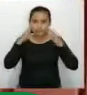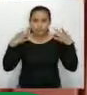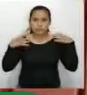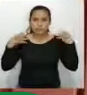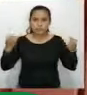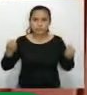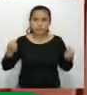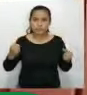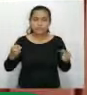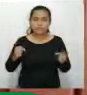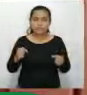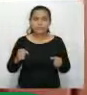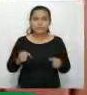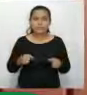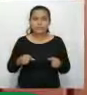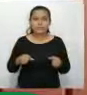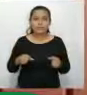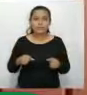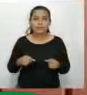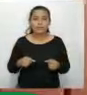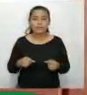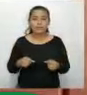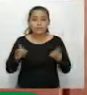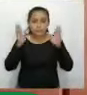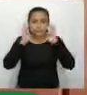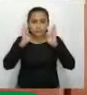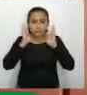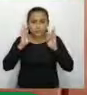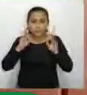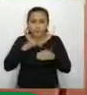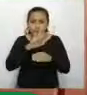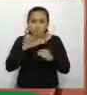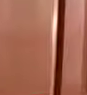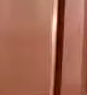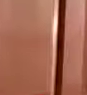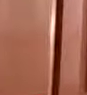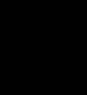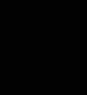vamos a estar pendientes de todo lo que se lleve a cabo en cuanto a la salud.